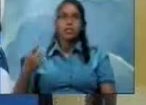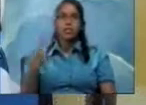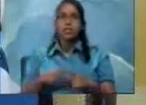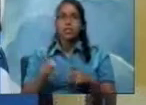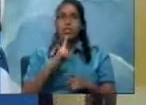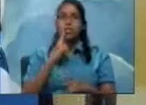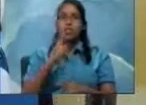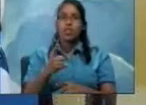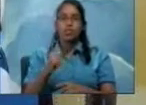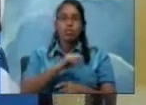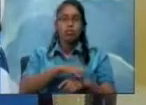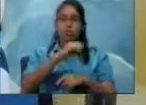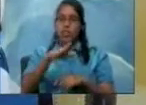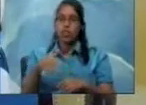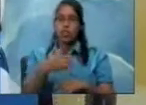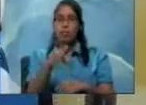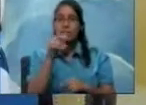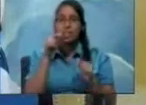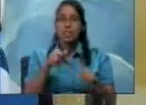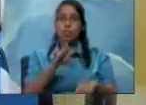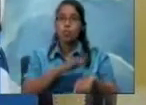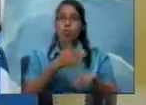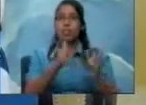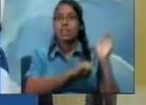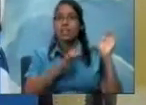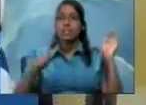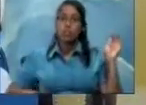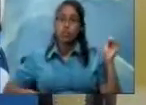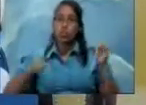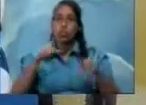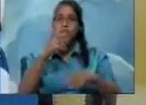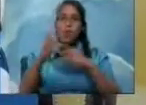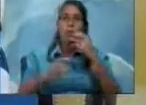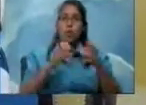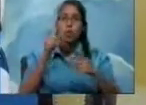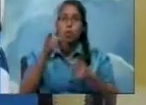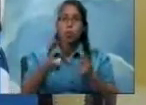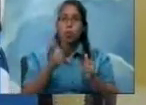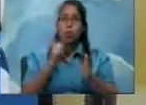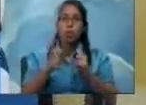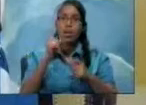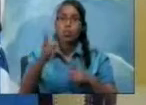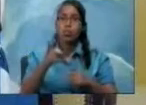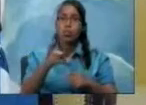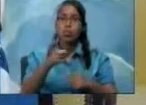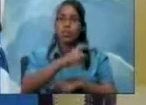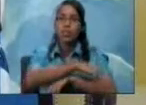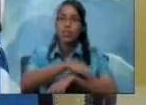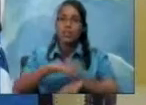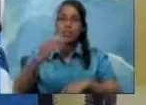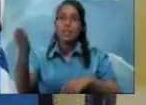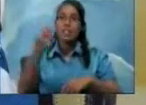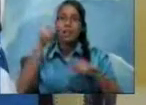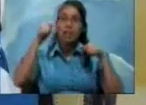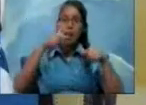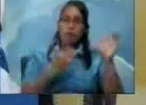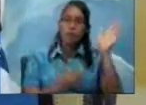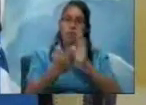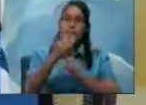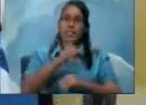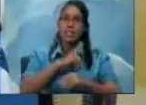peces allí porque el señor se preocupa por aún la bestia el señor le dijo traigame la ofrenda